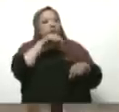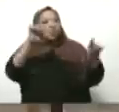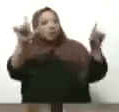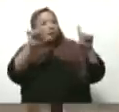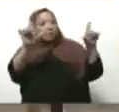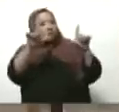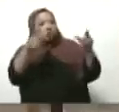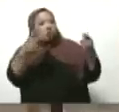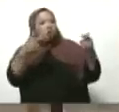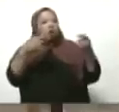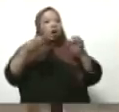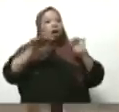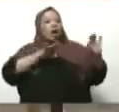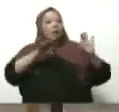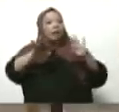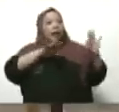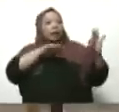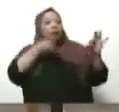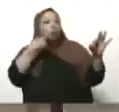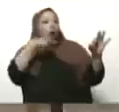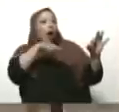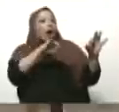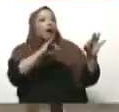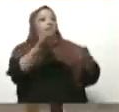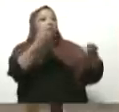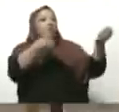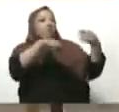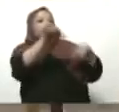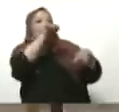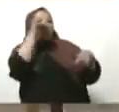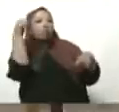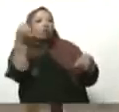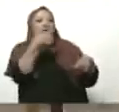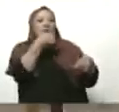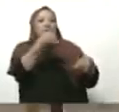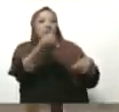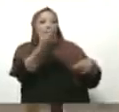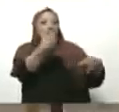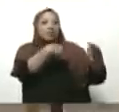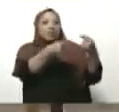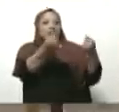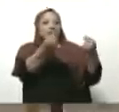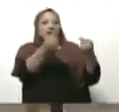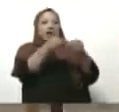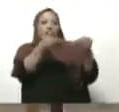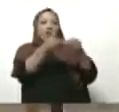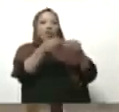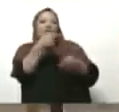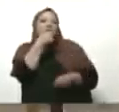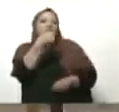medios transnacionales de propaganda en vez de ser ejemplos